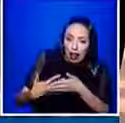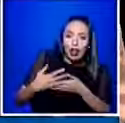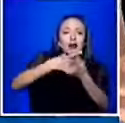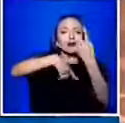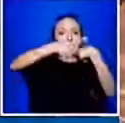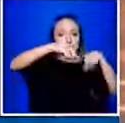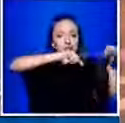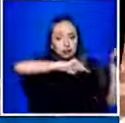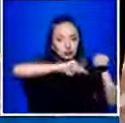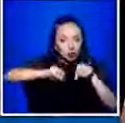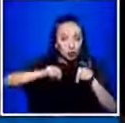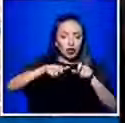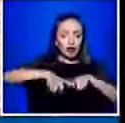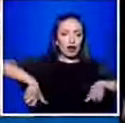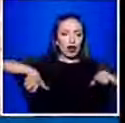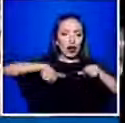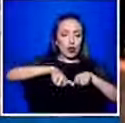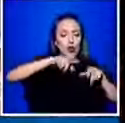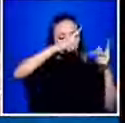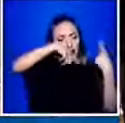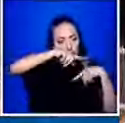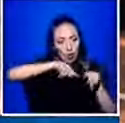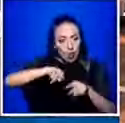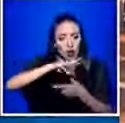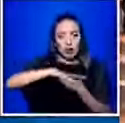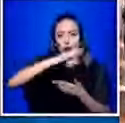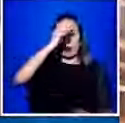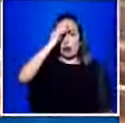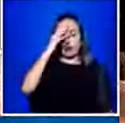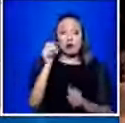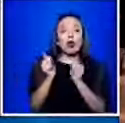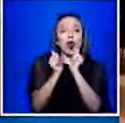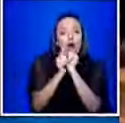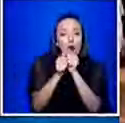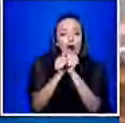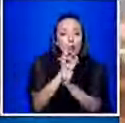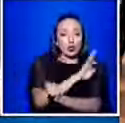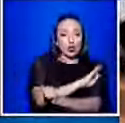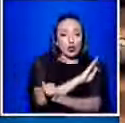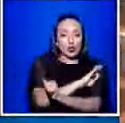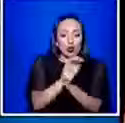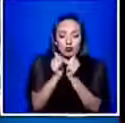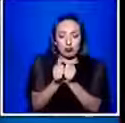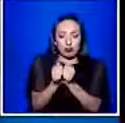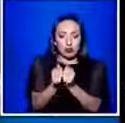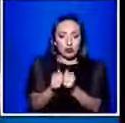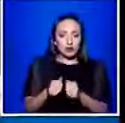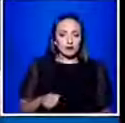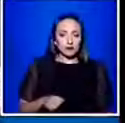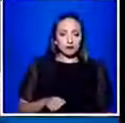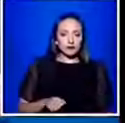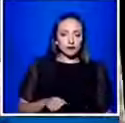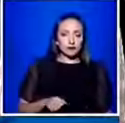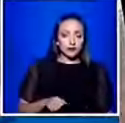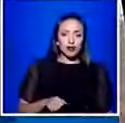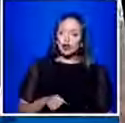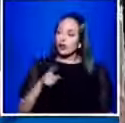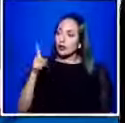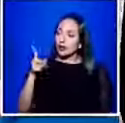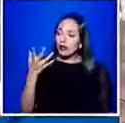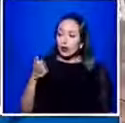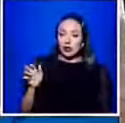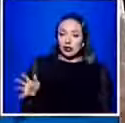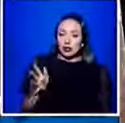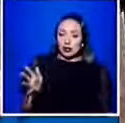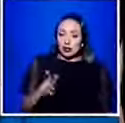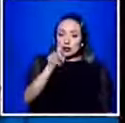las aulas, vuelvan a esta aula virtual en este caso, pero sean acompañados y tengan estos frutos que ahora los podemos ver. La cuestión es incentivar a